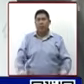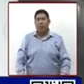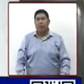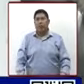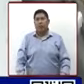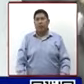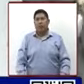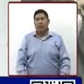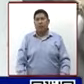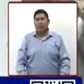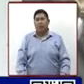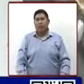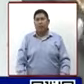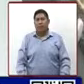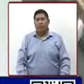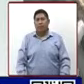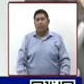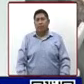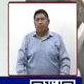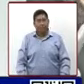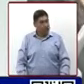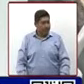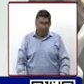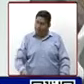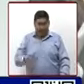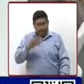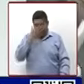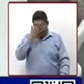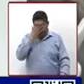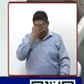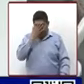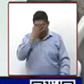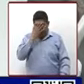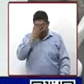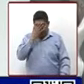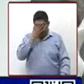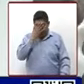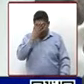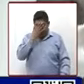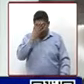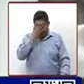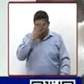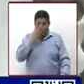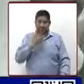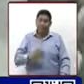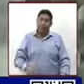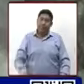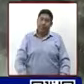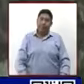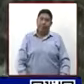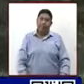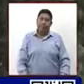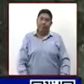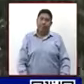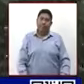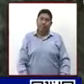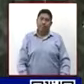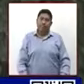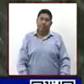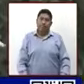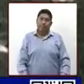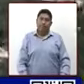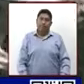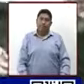El hijo tiene que tener a su mamá, no la mamá, hijito. Ay,